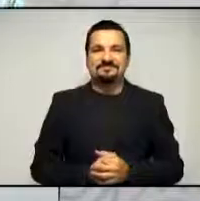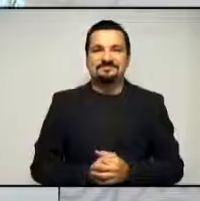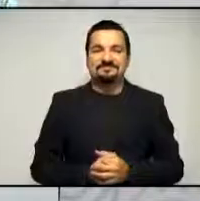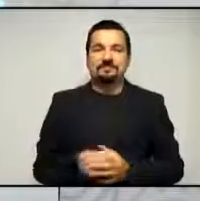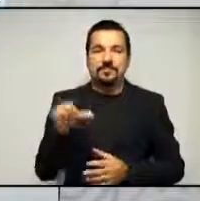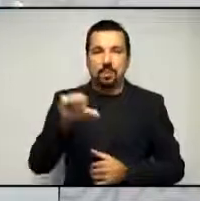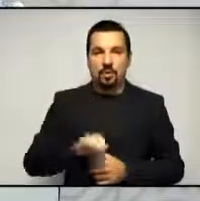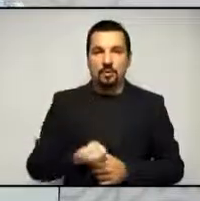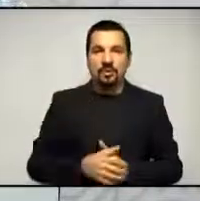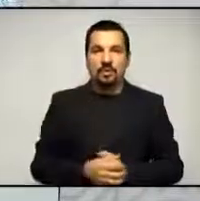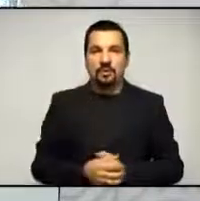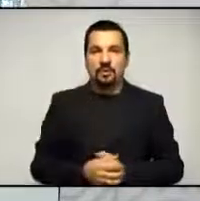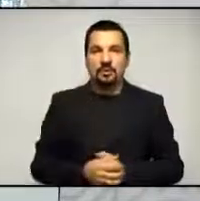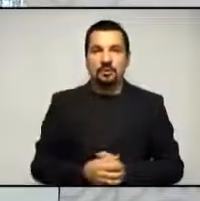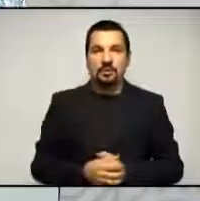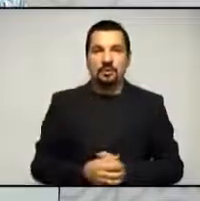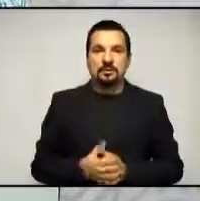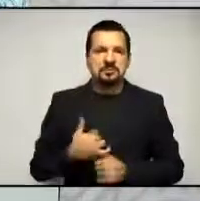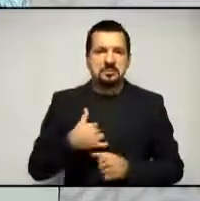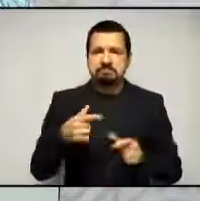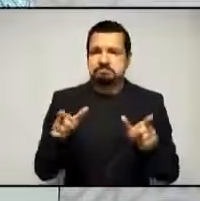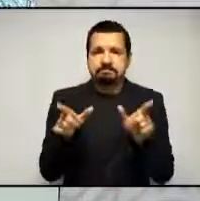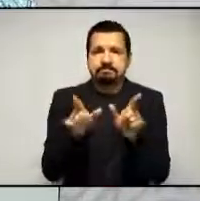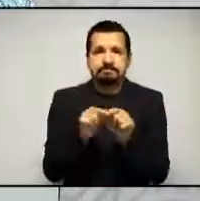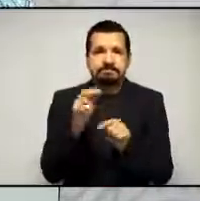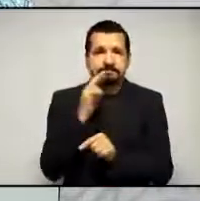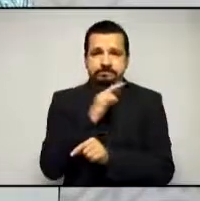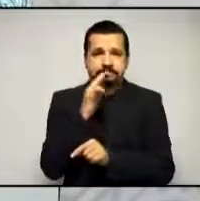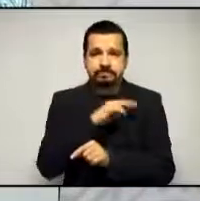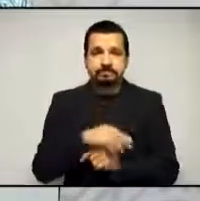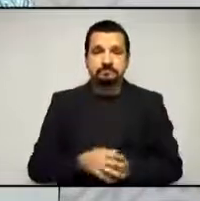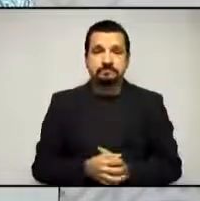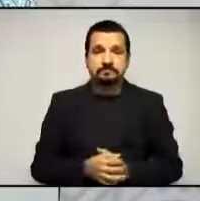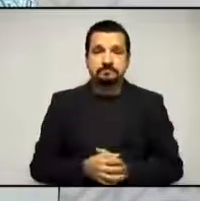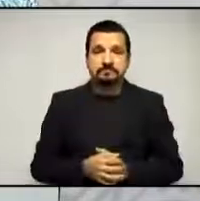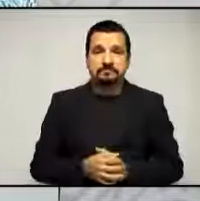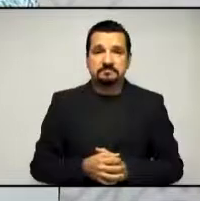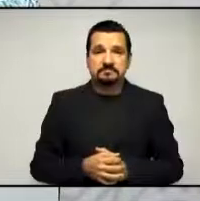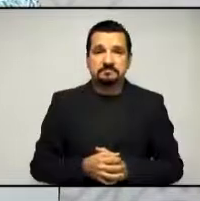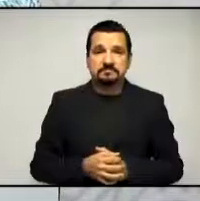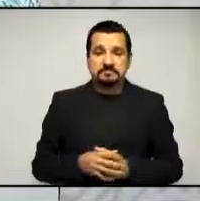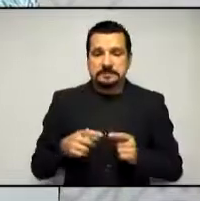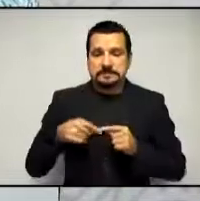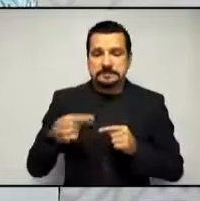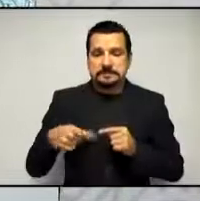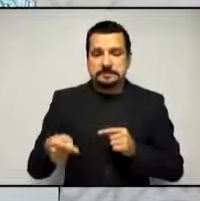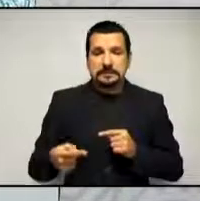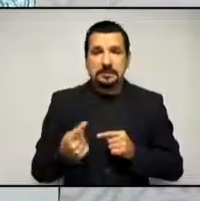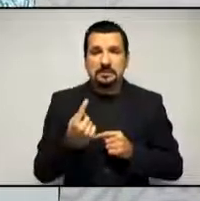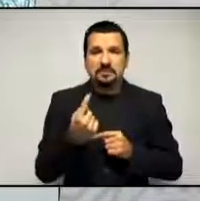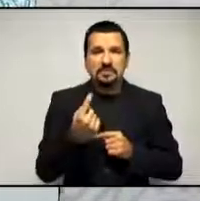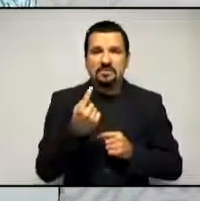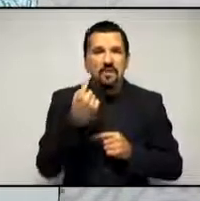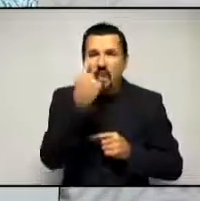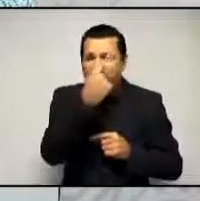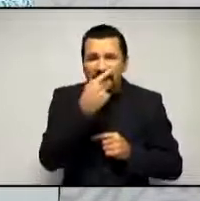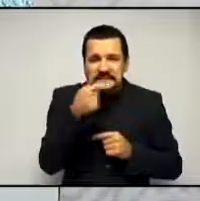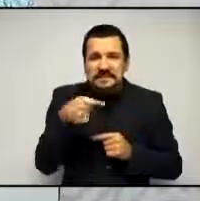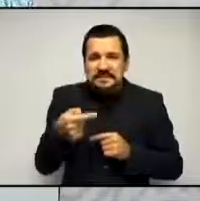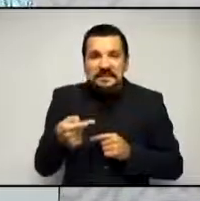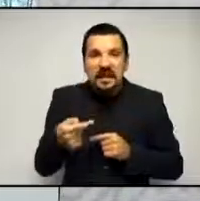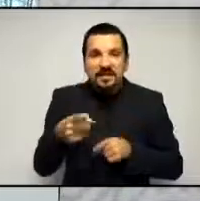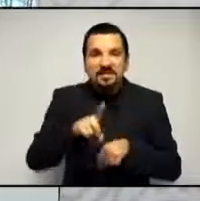hoy seré muy breve estamos a unas horas de la celebración del día del